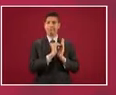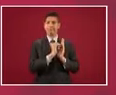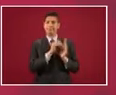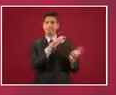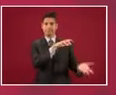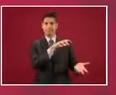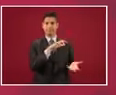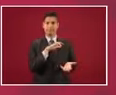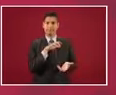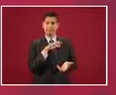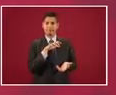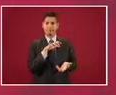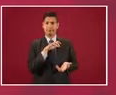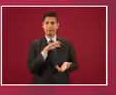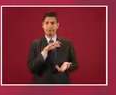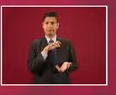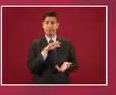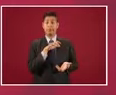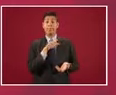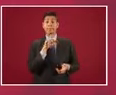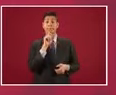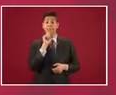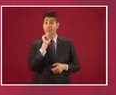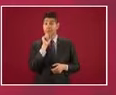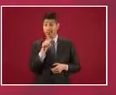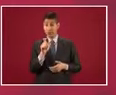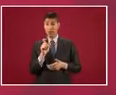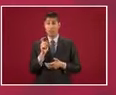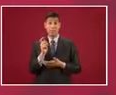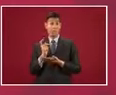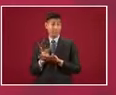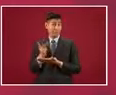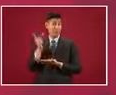Se van a entregar en premio 2,000.